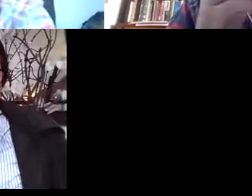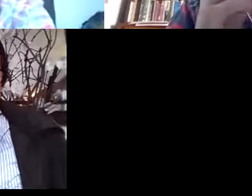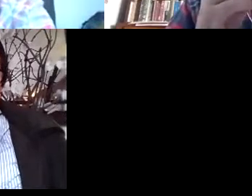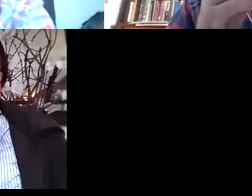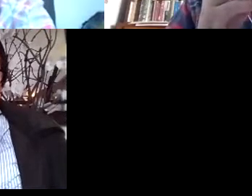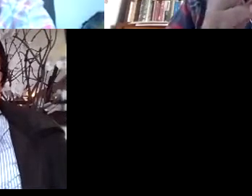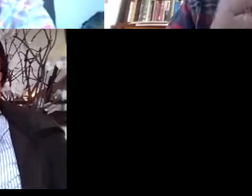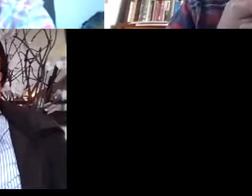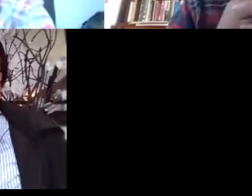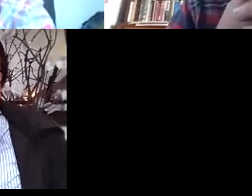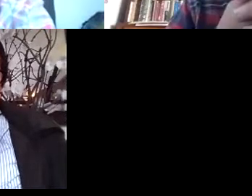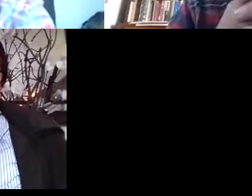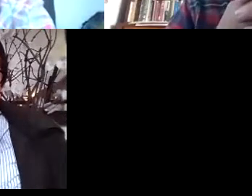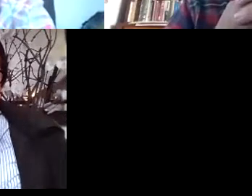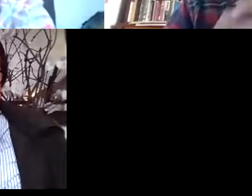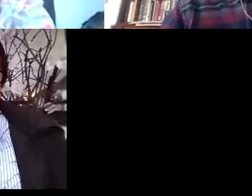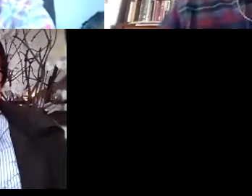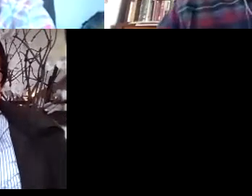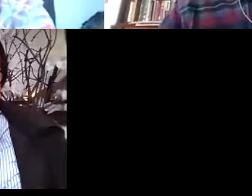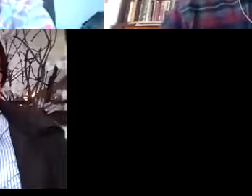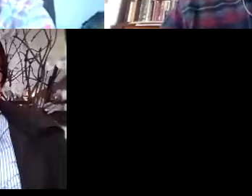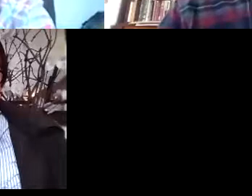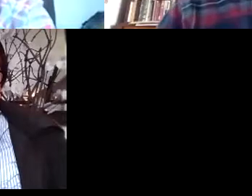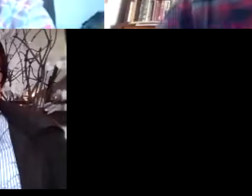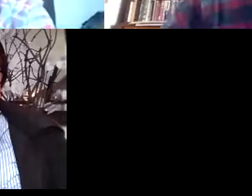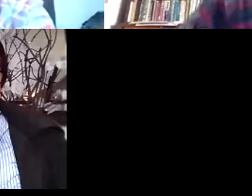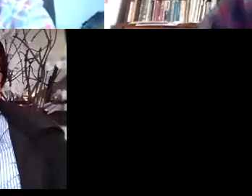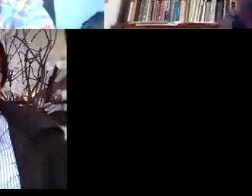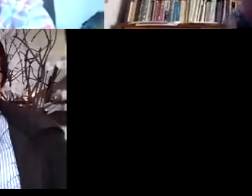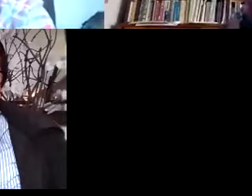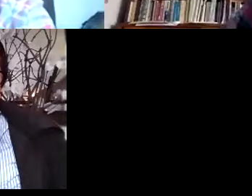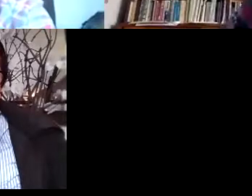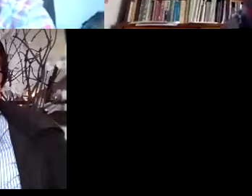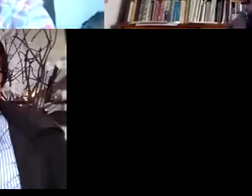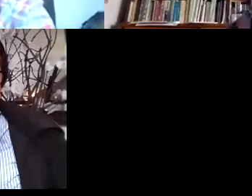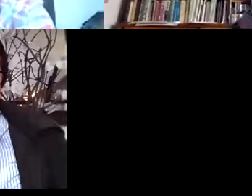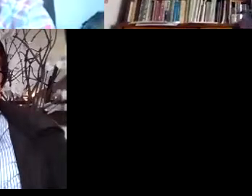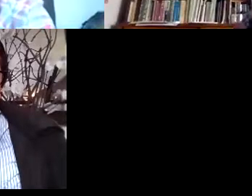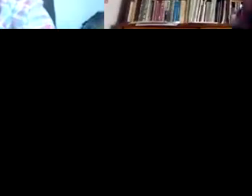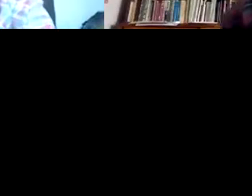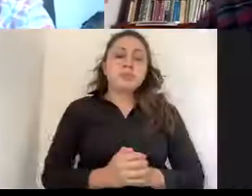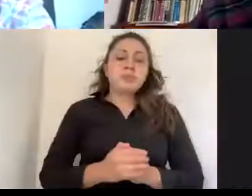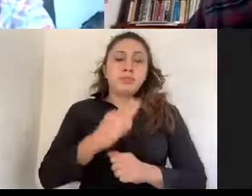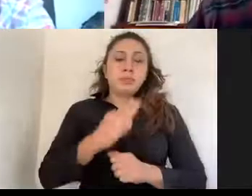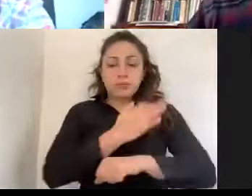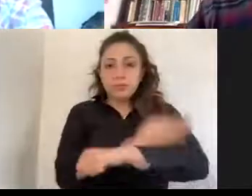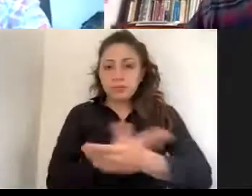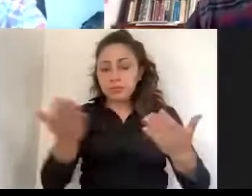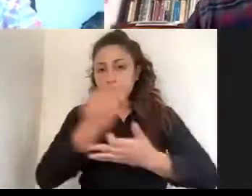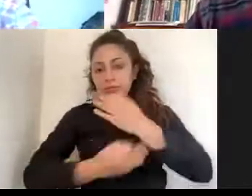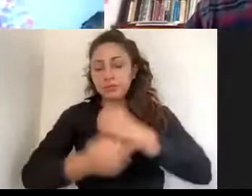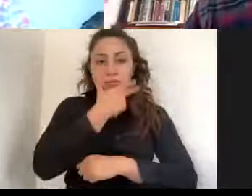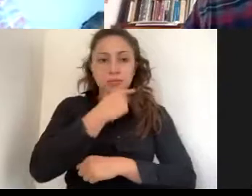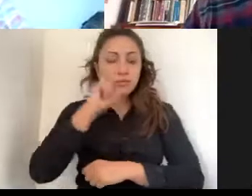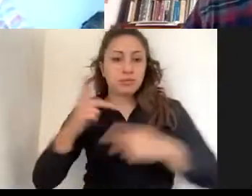comunicación, ciudadanas y ciudadanos que nos siguen por las redes oficiales. Con fundamento en el artículo 4 y